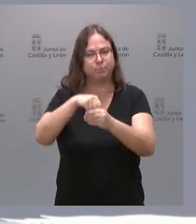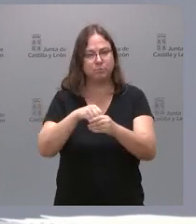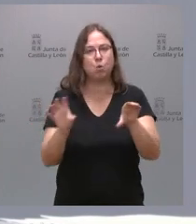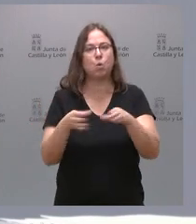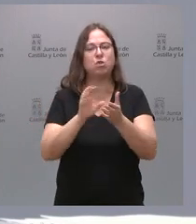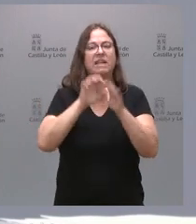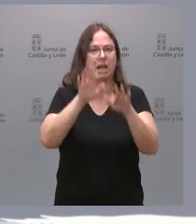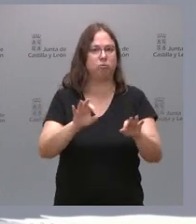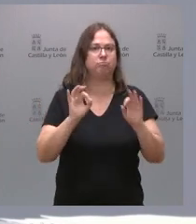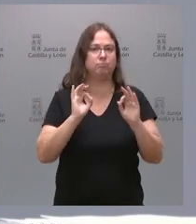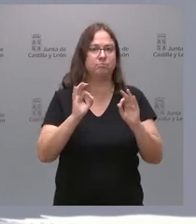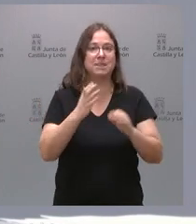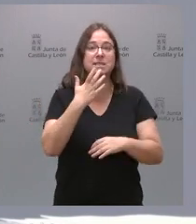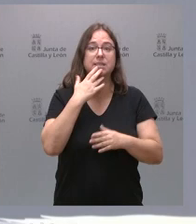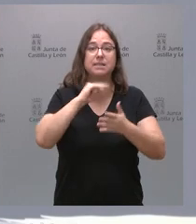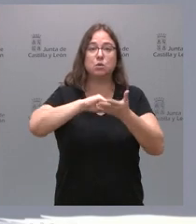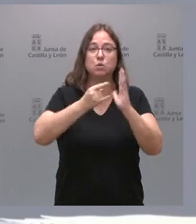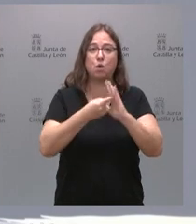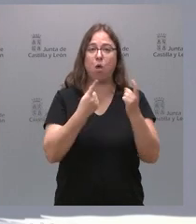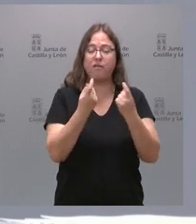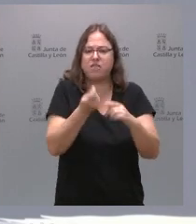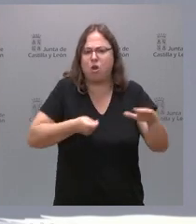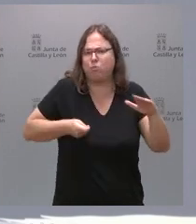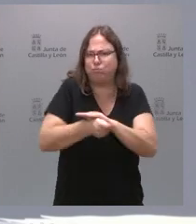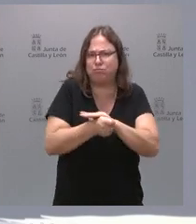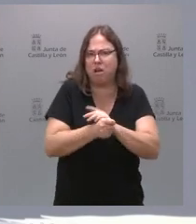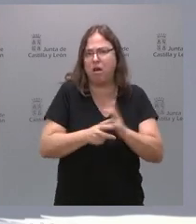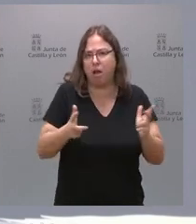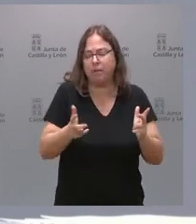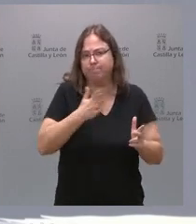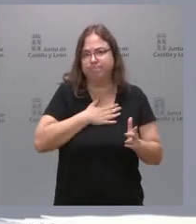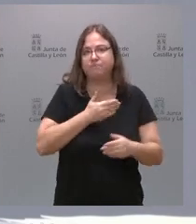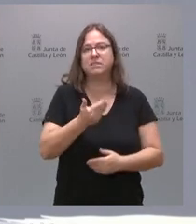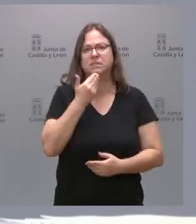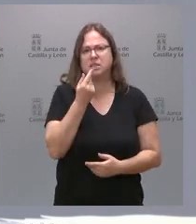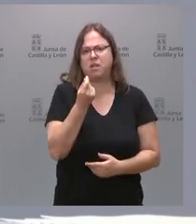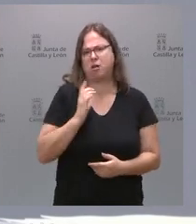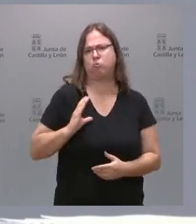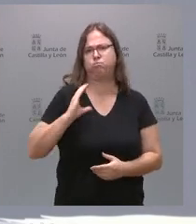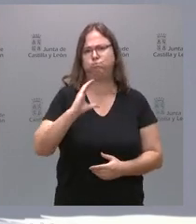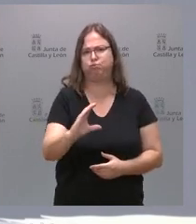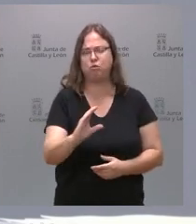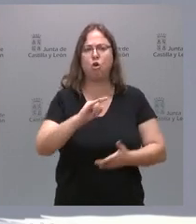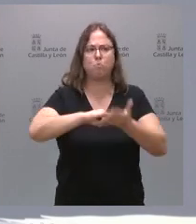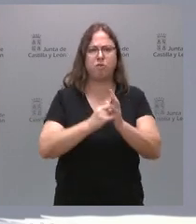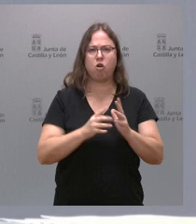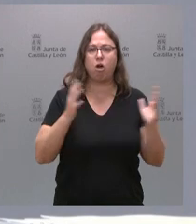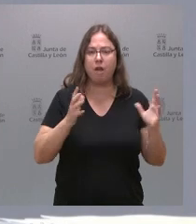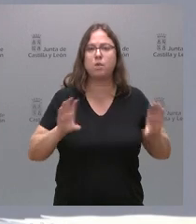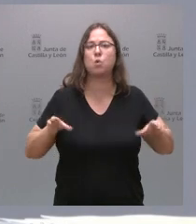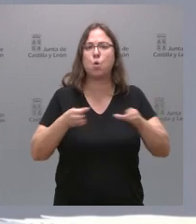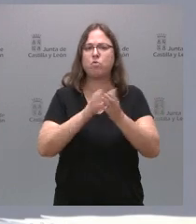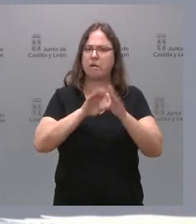específicamente si la solución requiere una inversión muy clara muy grande si hablamos de grandes inversiones de grandes proyectos pues la junta